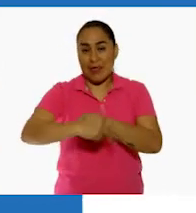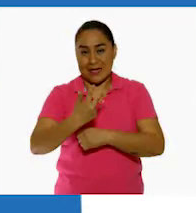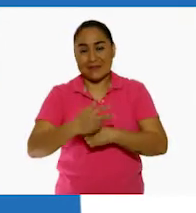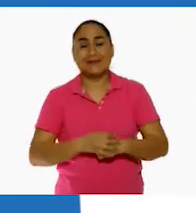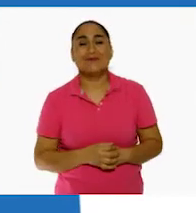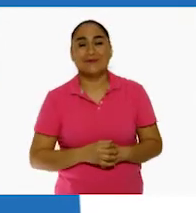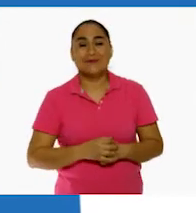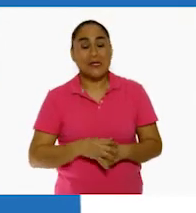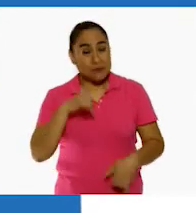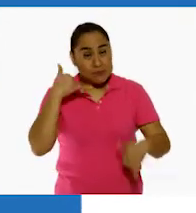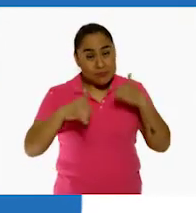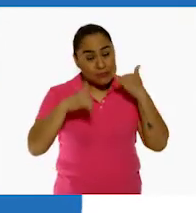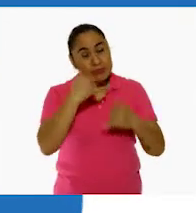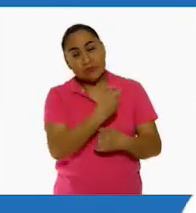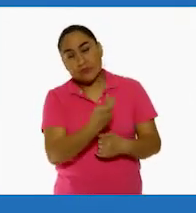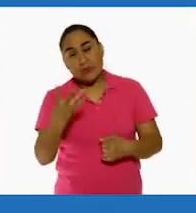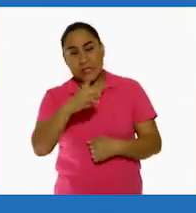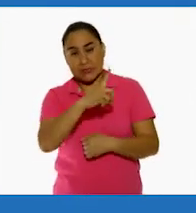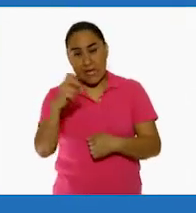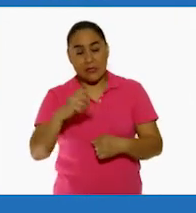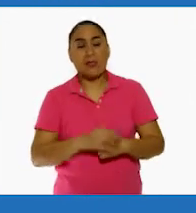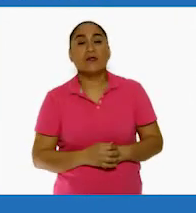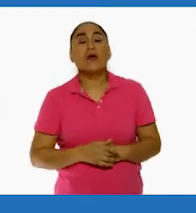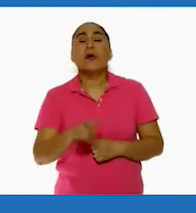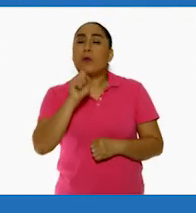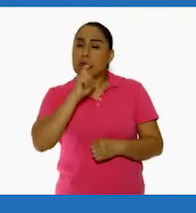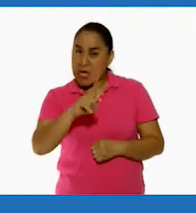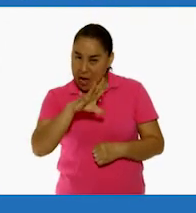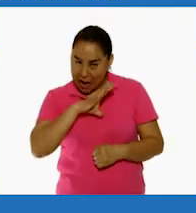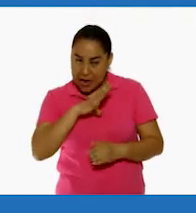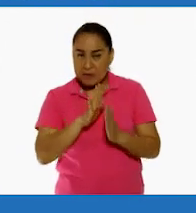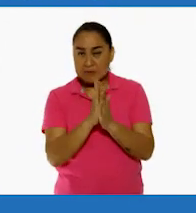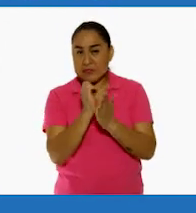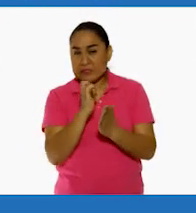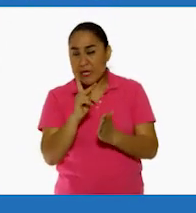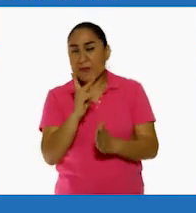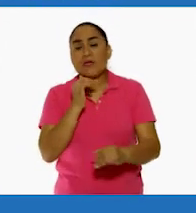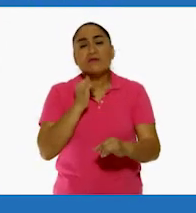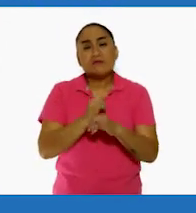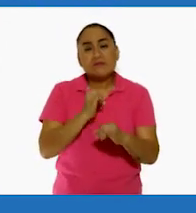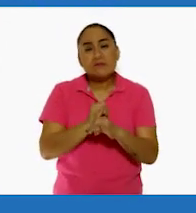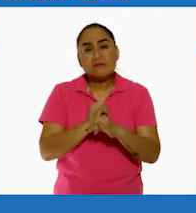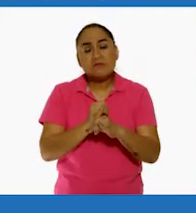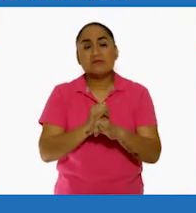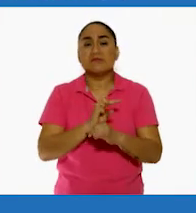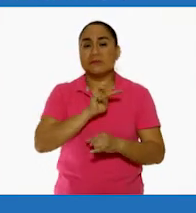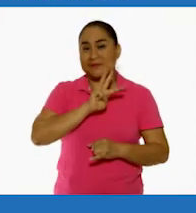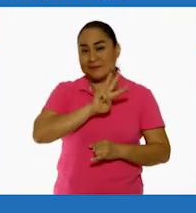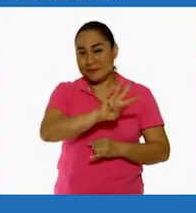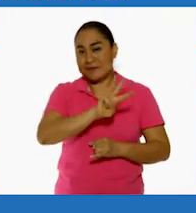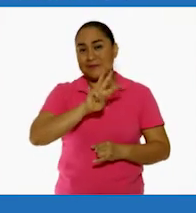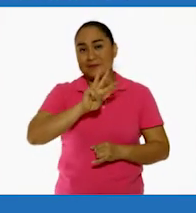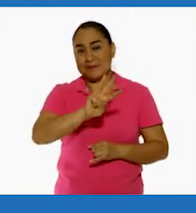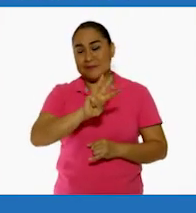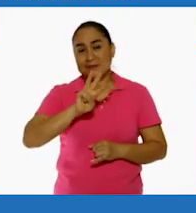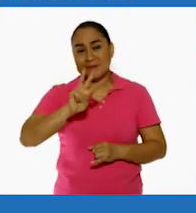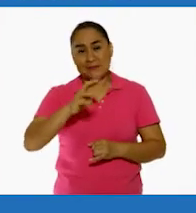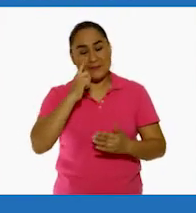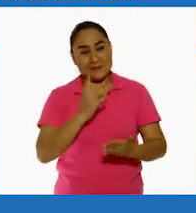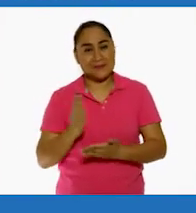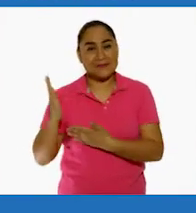13. 100 líneas. También puedes encontrar los libros de texto en la página